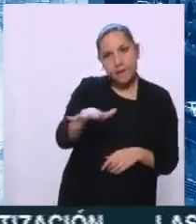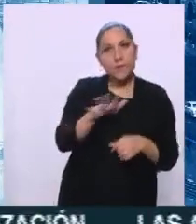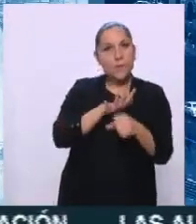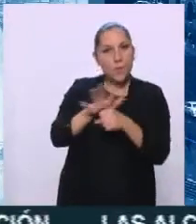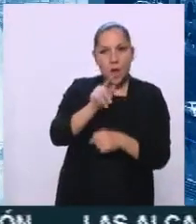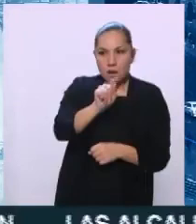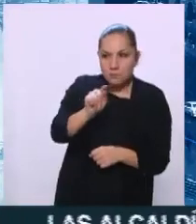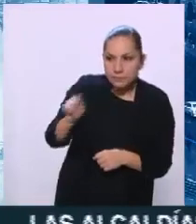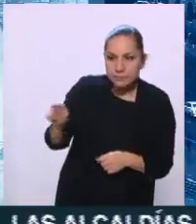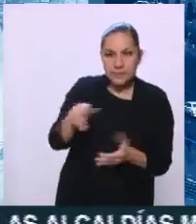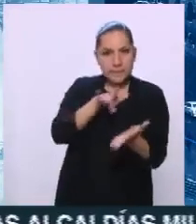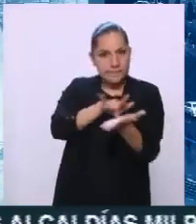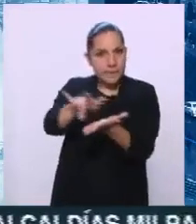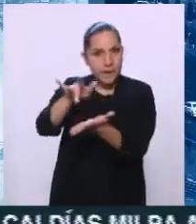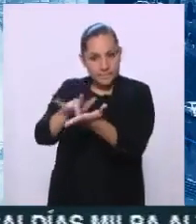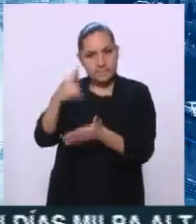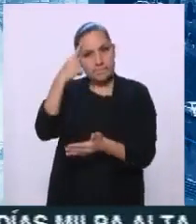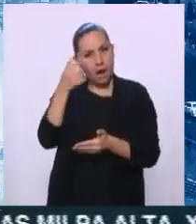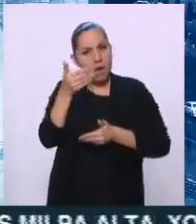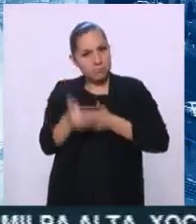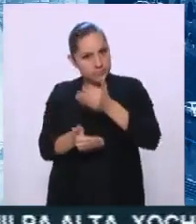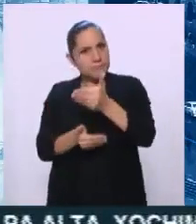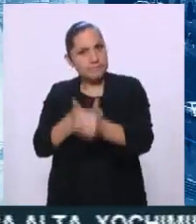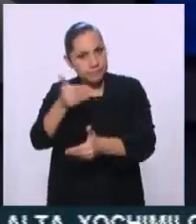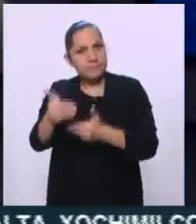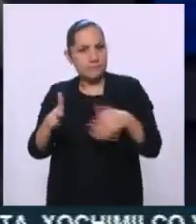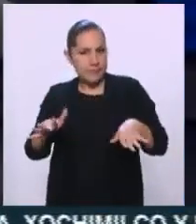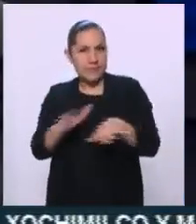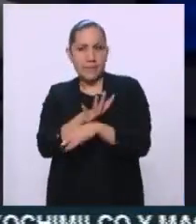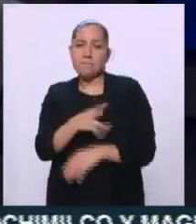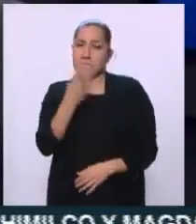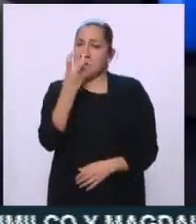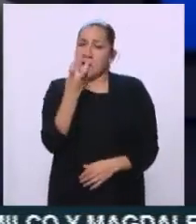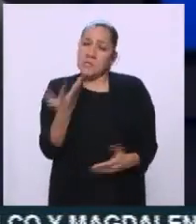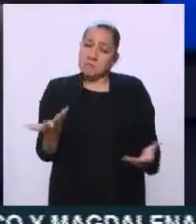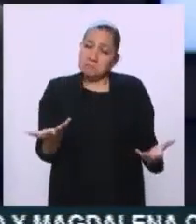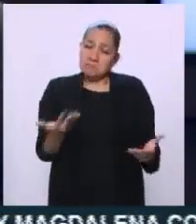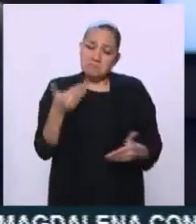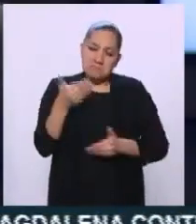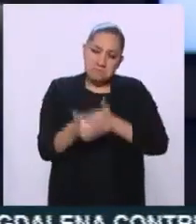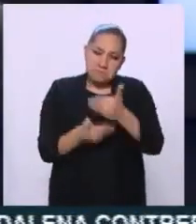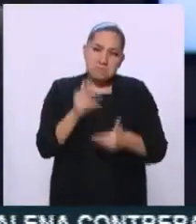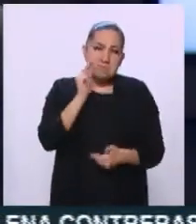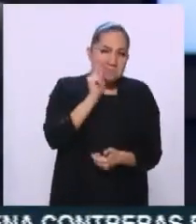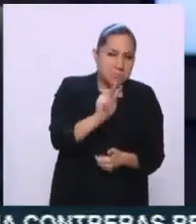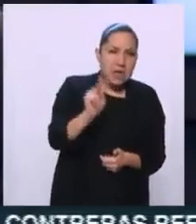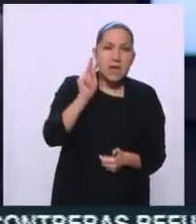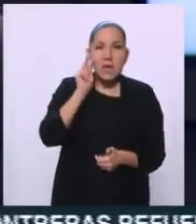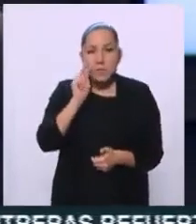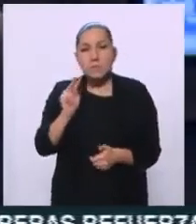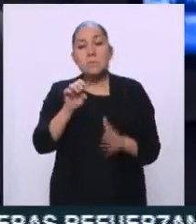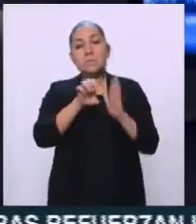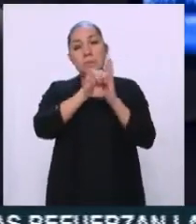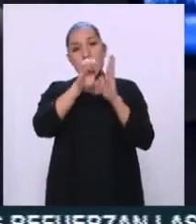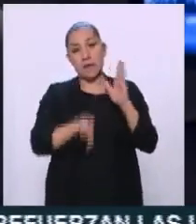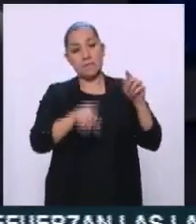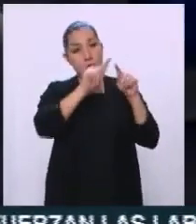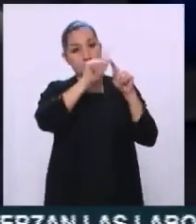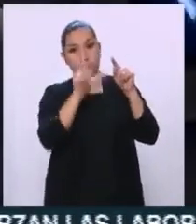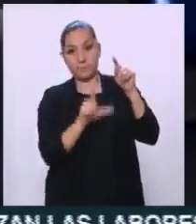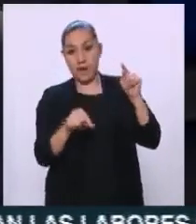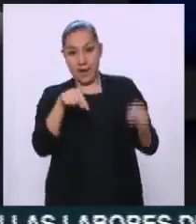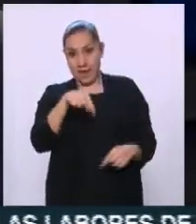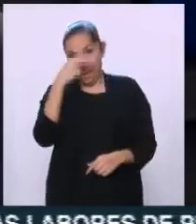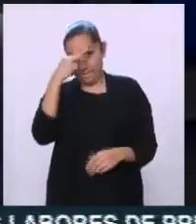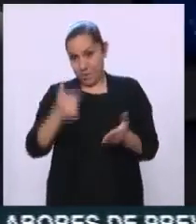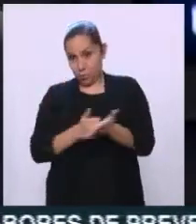actitud muy diferente fuera de la capital de la República y de ciertos sectores en los estados. La mayoría